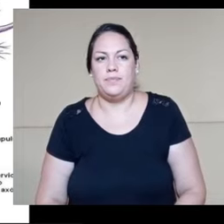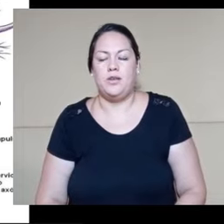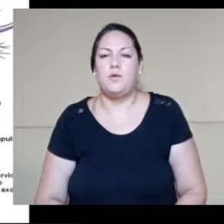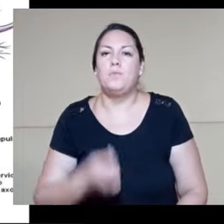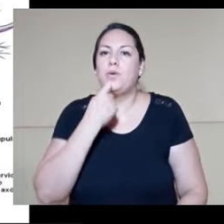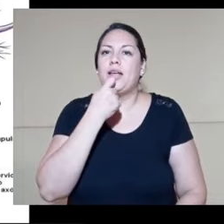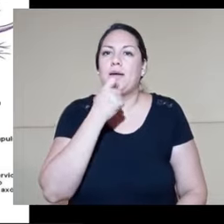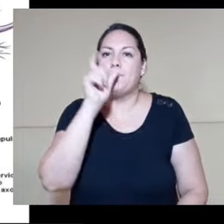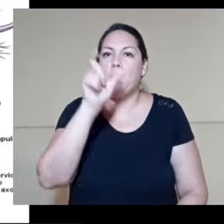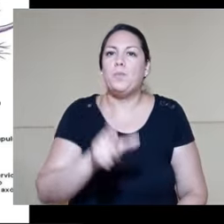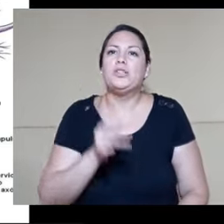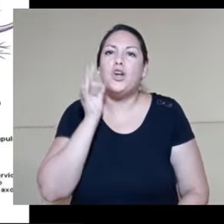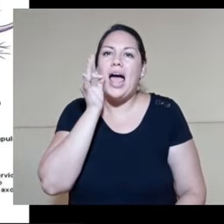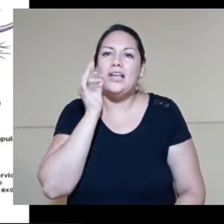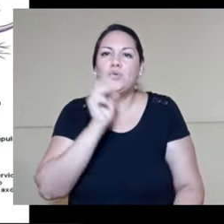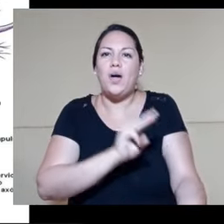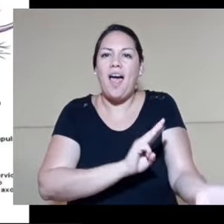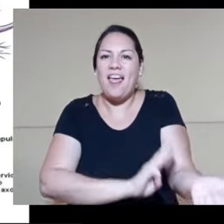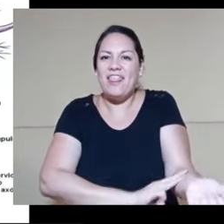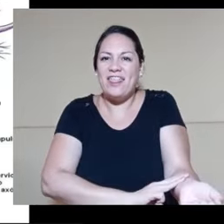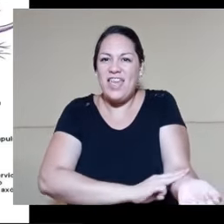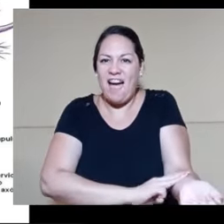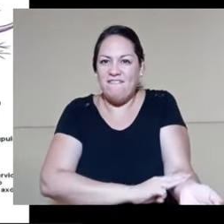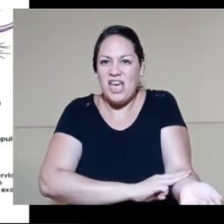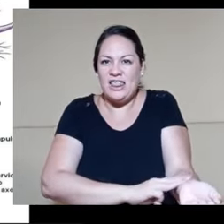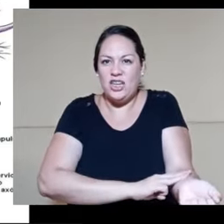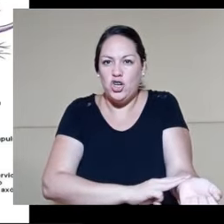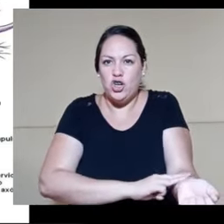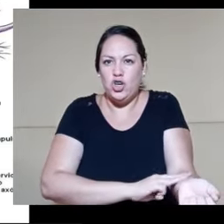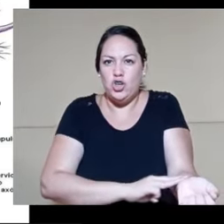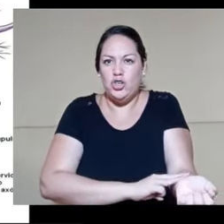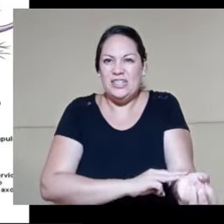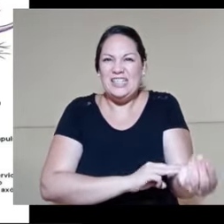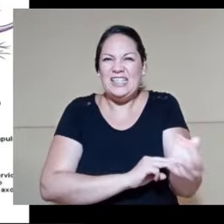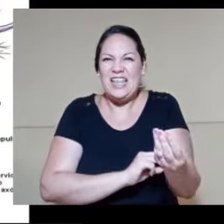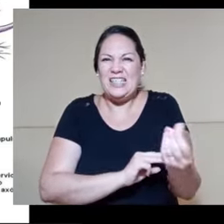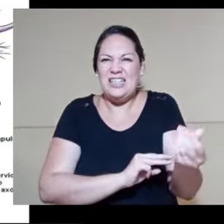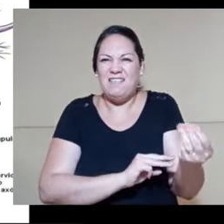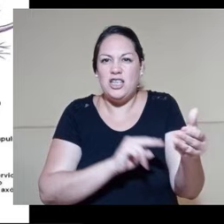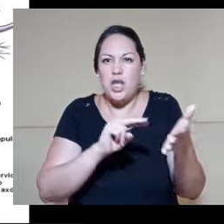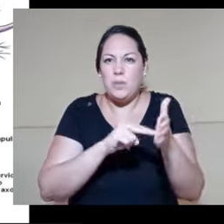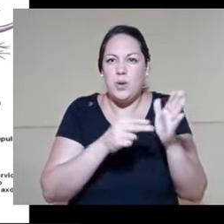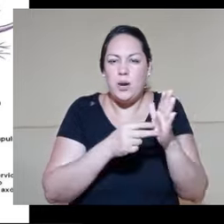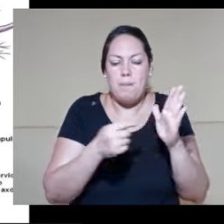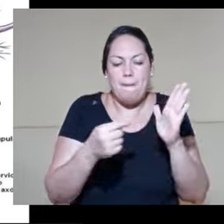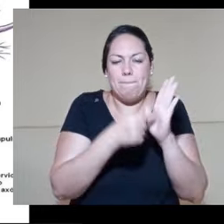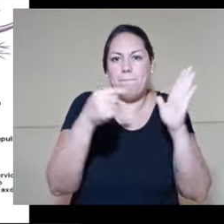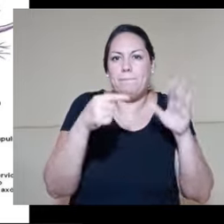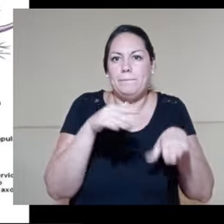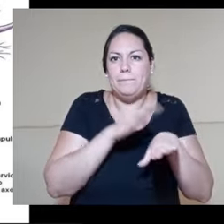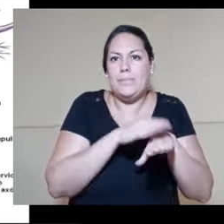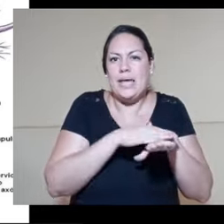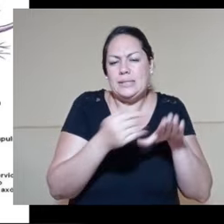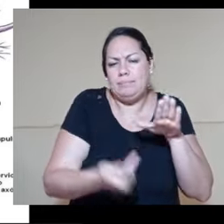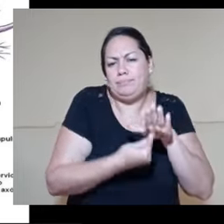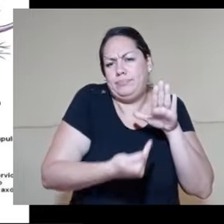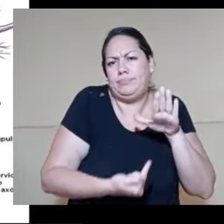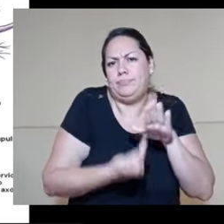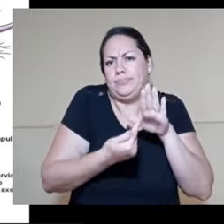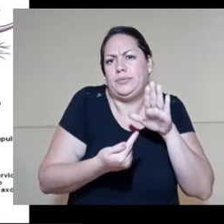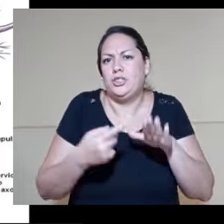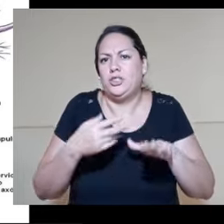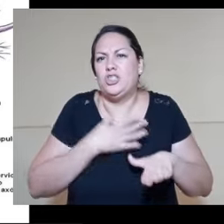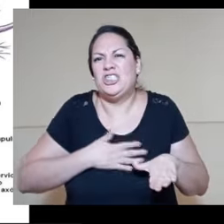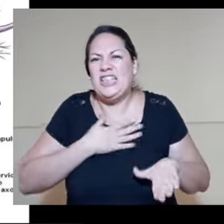enfermedad. Por ejemplo, un diabético que empieza a tener problemas de sensibilidad porque no siente